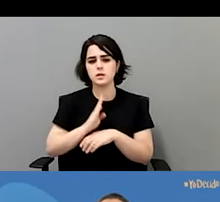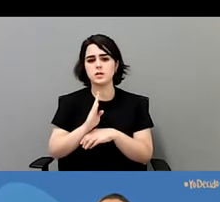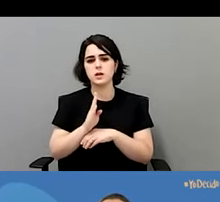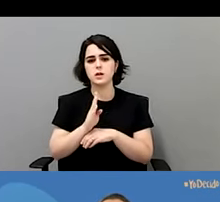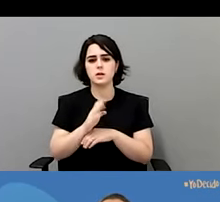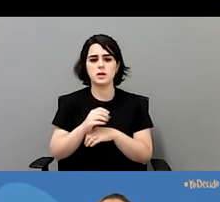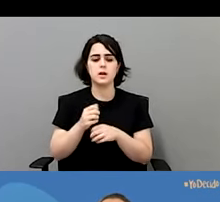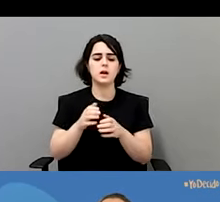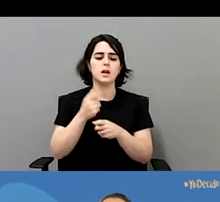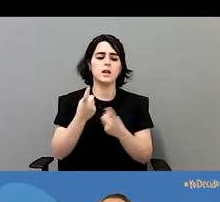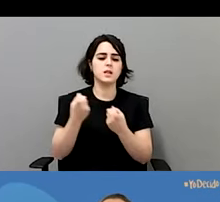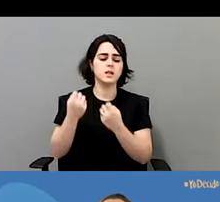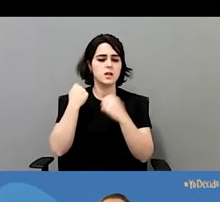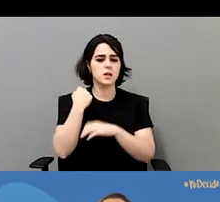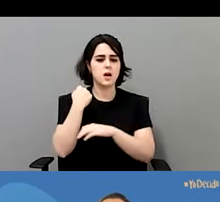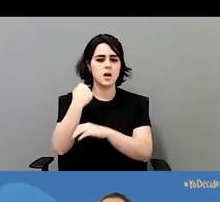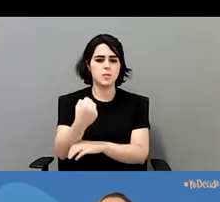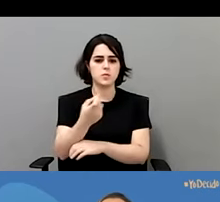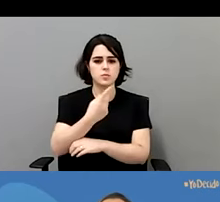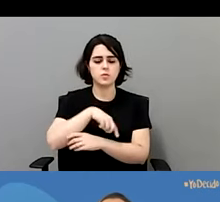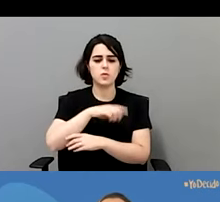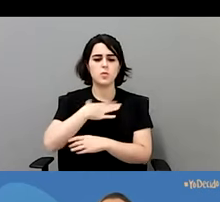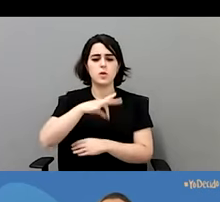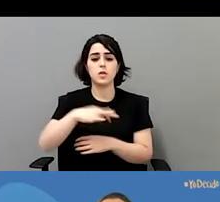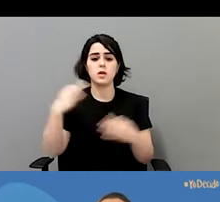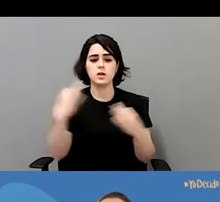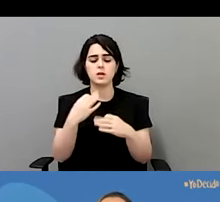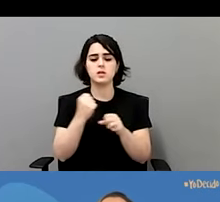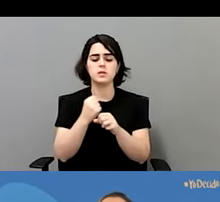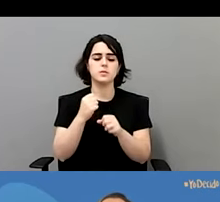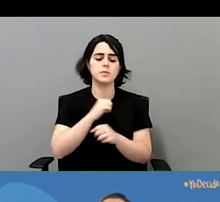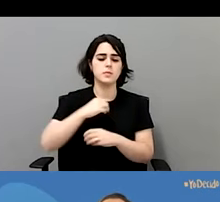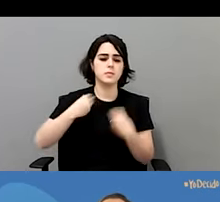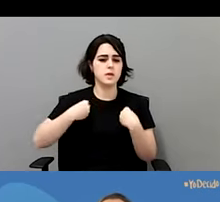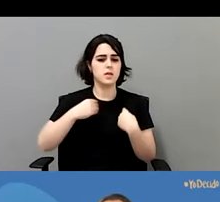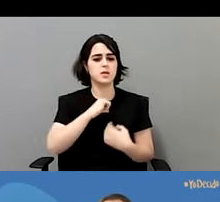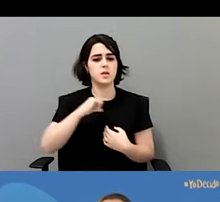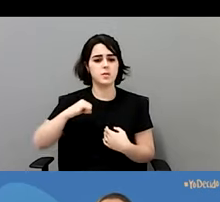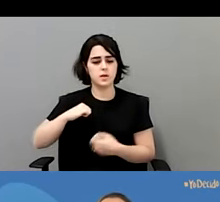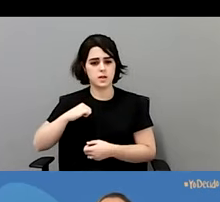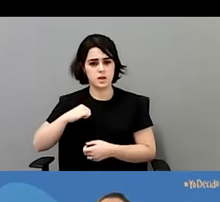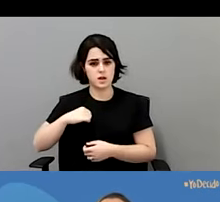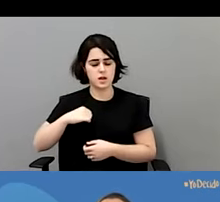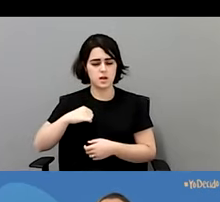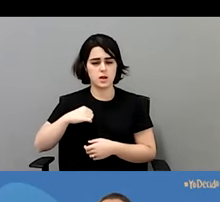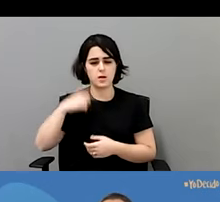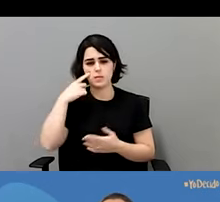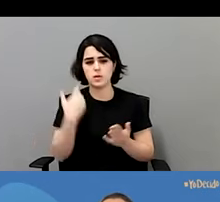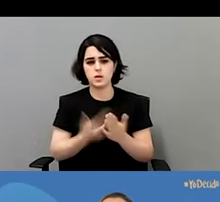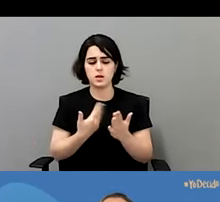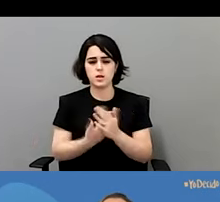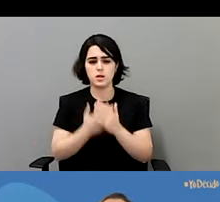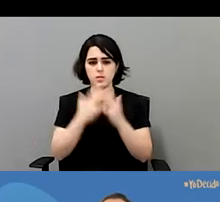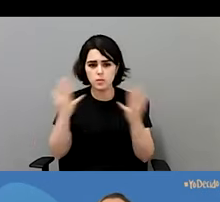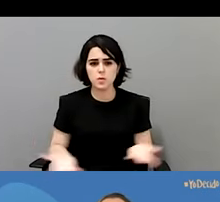podamos llevar a cabo una vida independiente, garantizando,